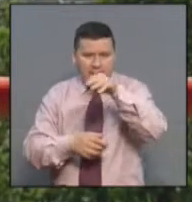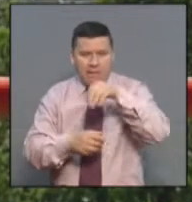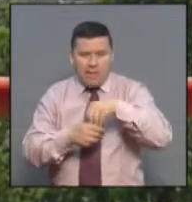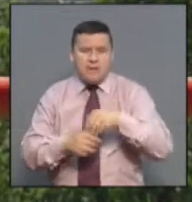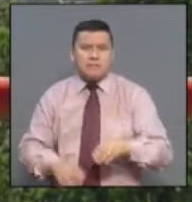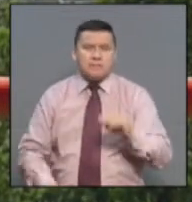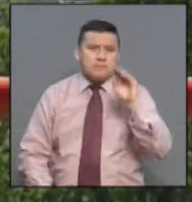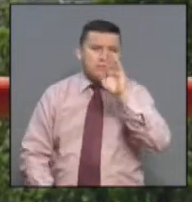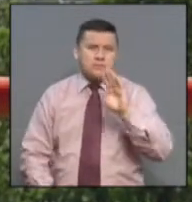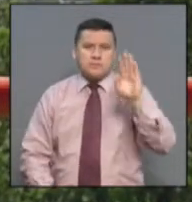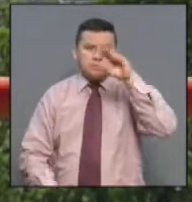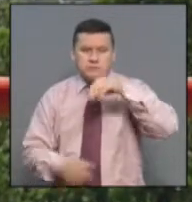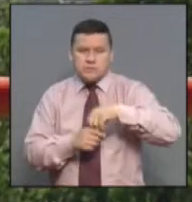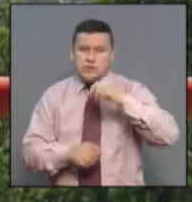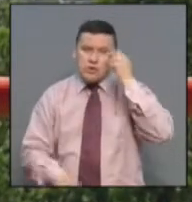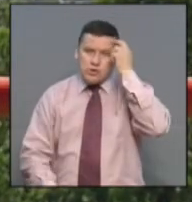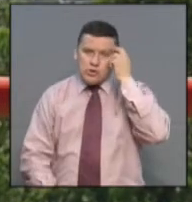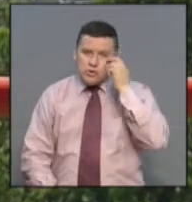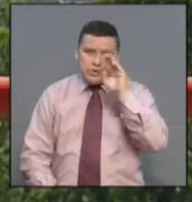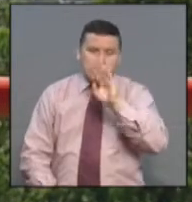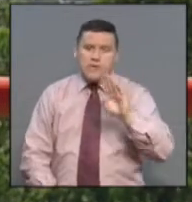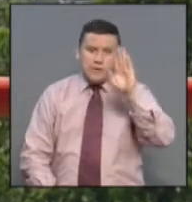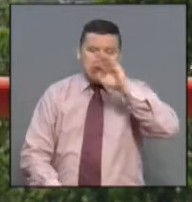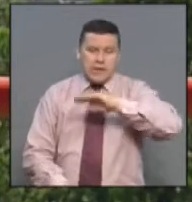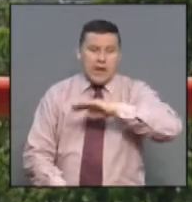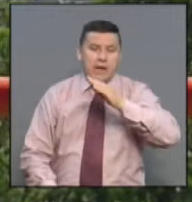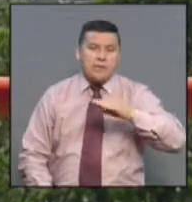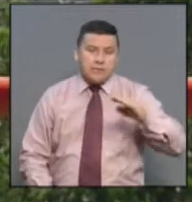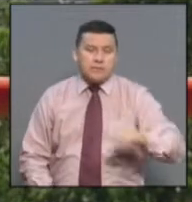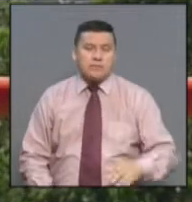al departamento chocuano como al departamento